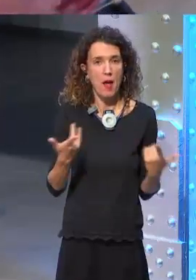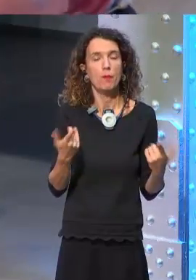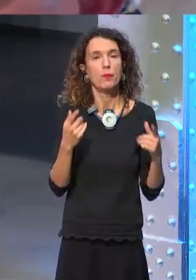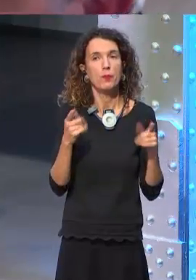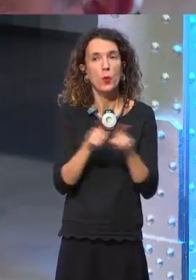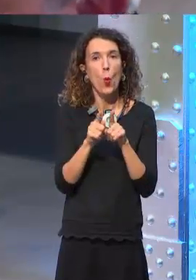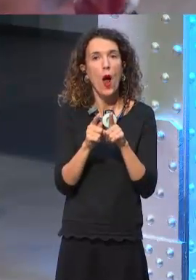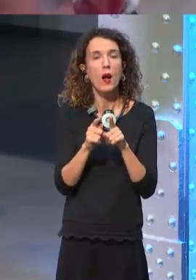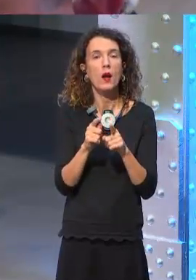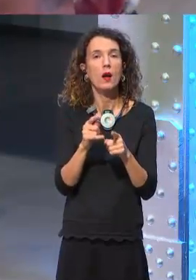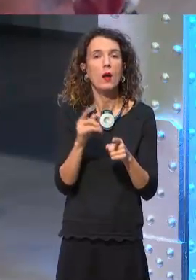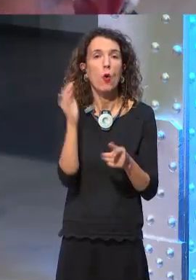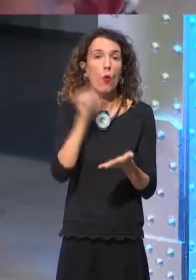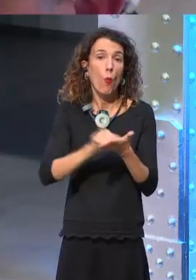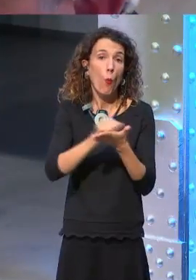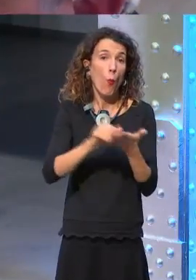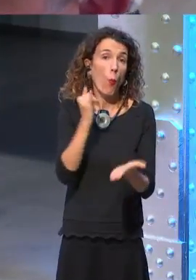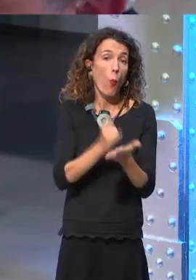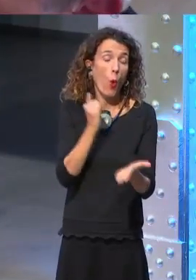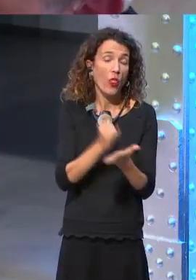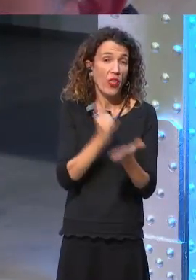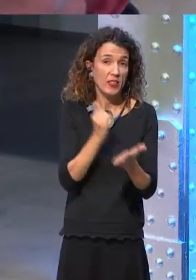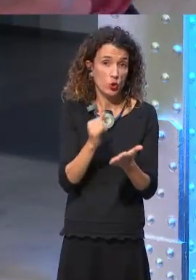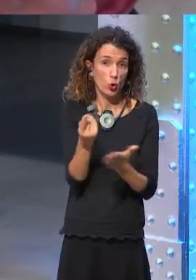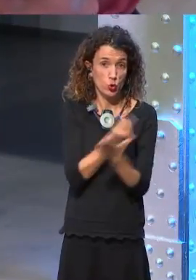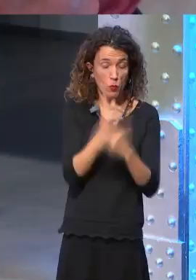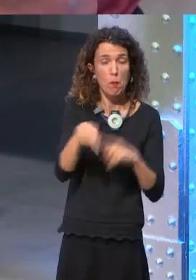hacer bocetos y producir.